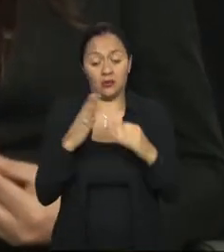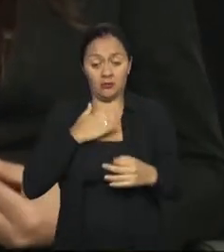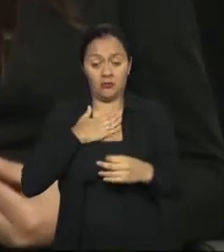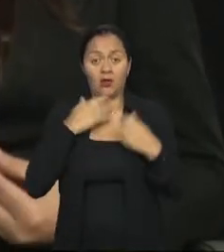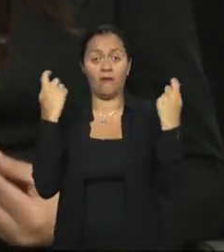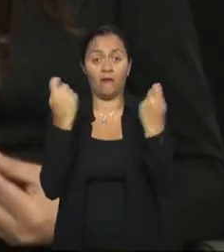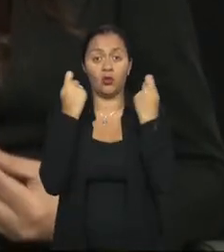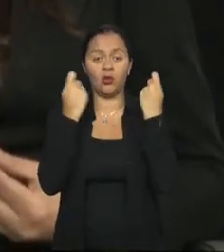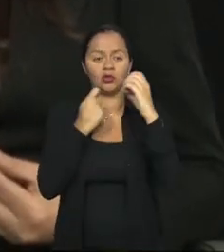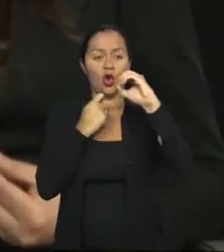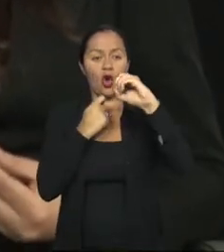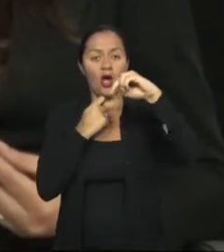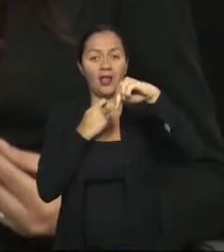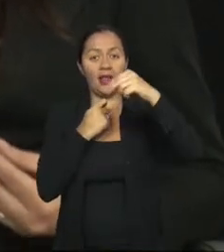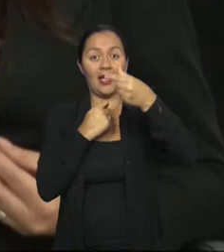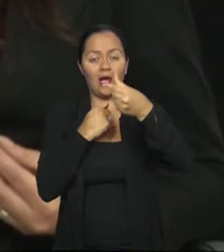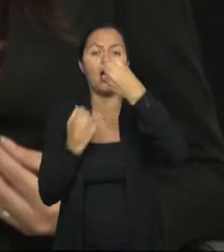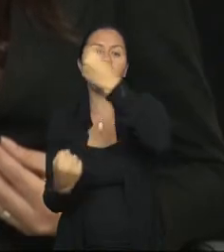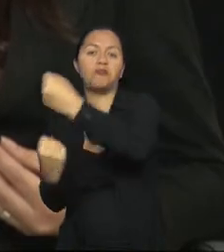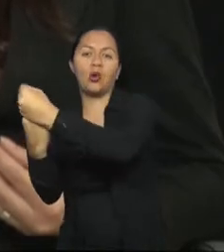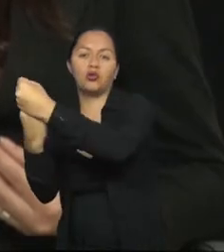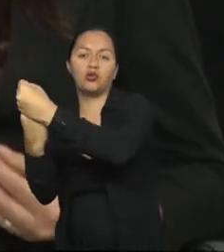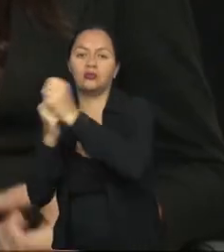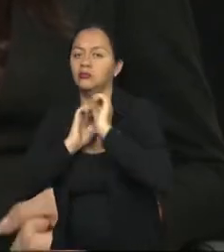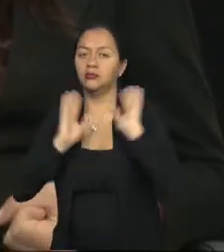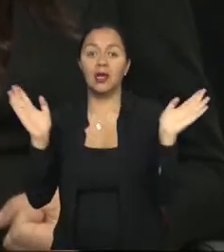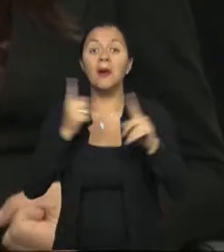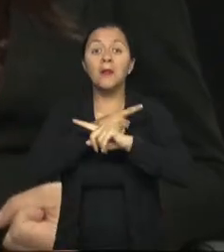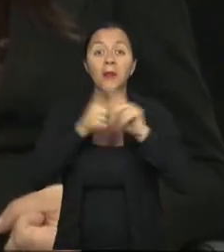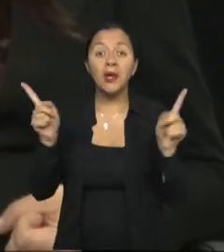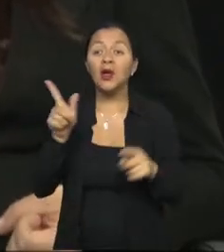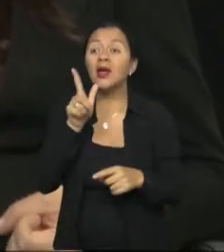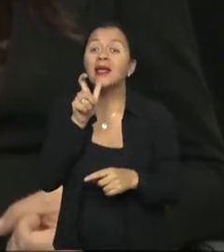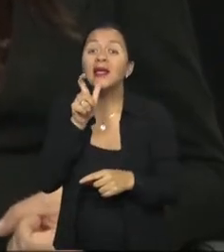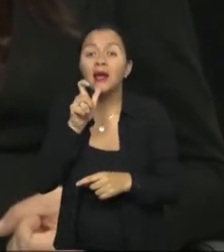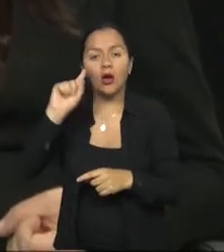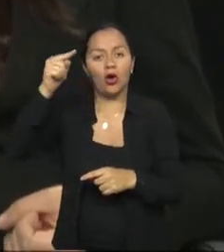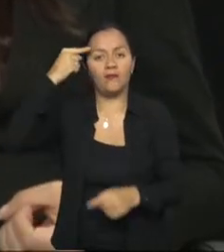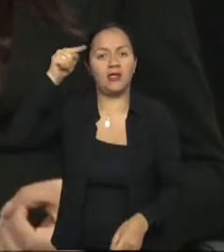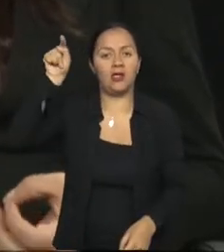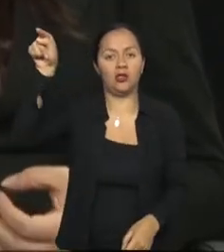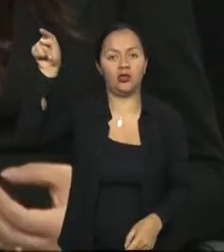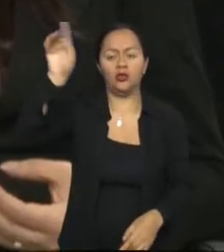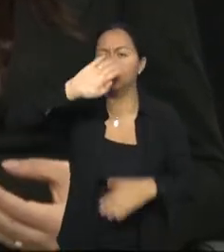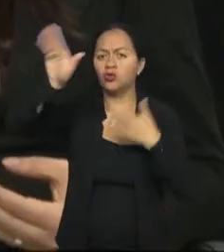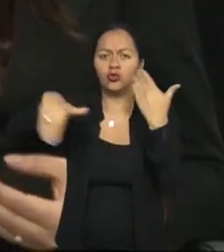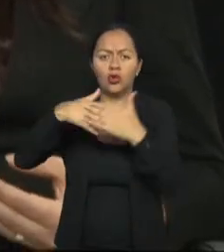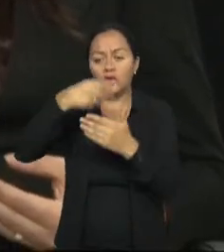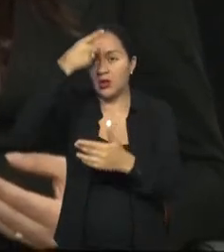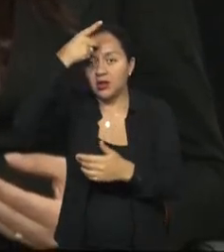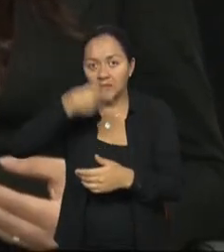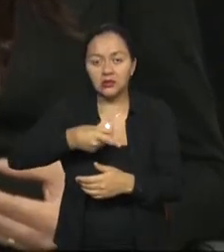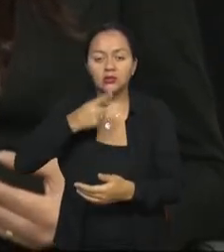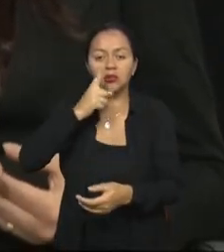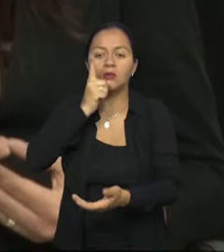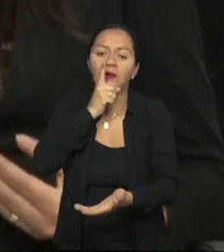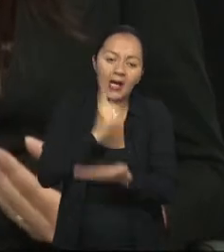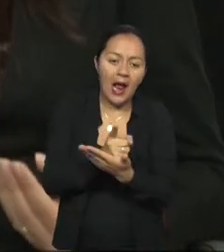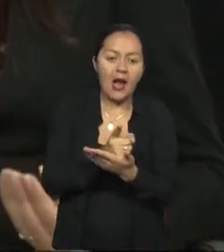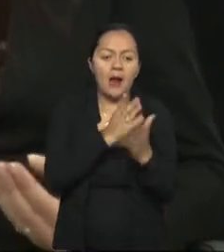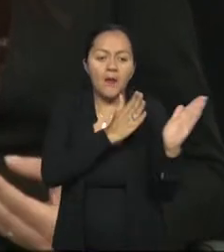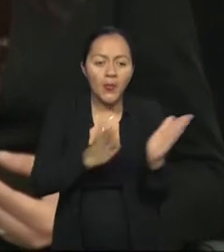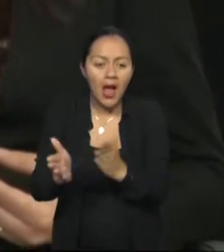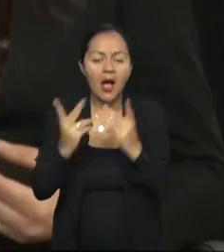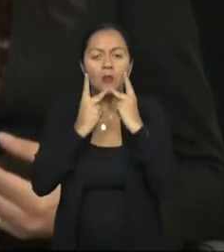puede dar el apoyo, el impulso para ello, pero es el brazo fuerte del gobierno quien va a hacer realidad que